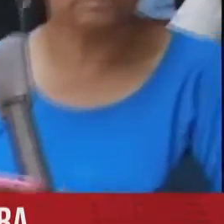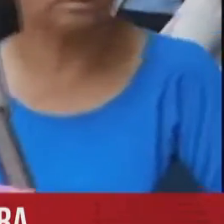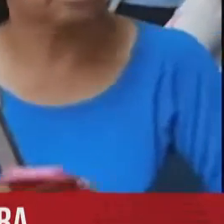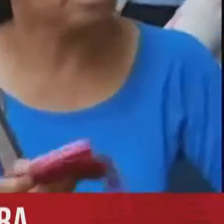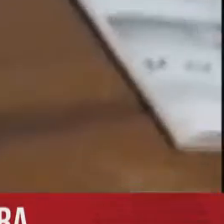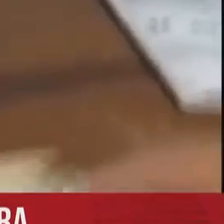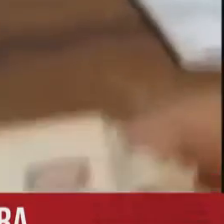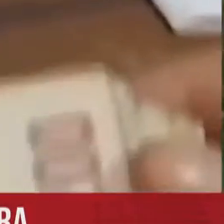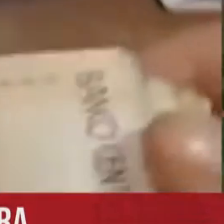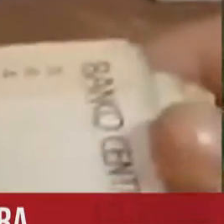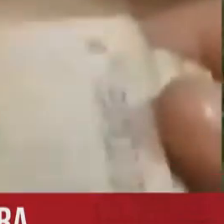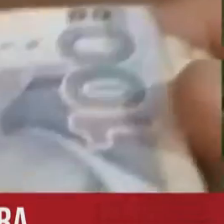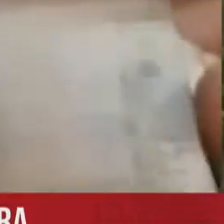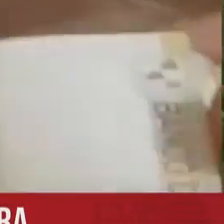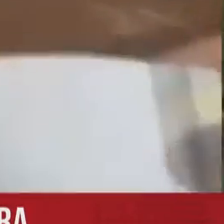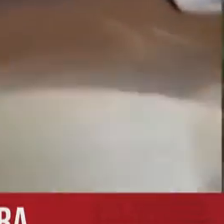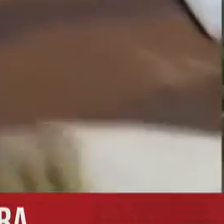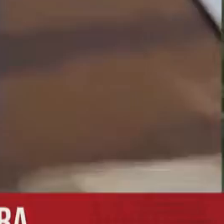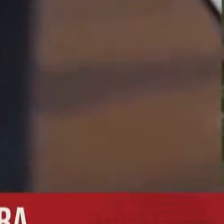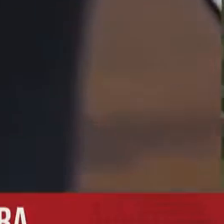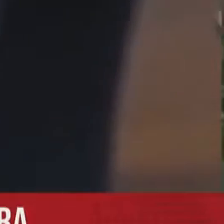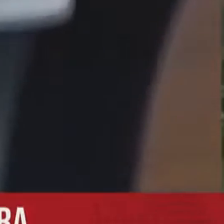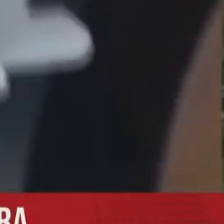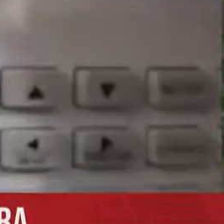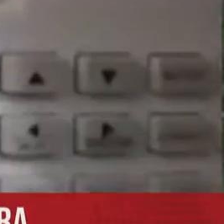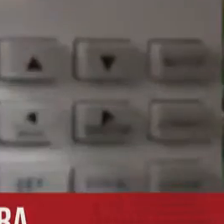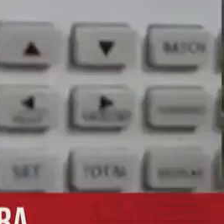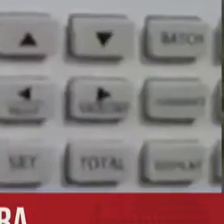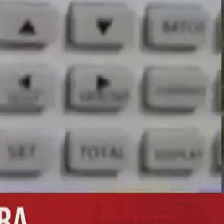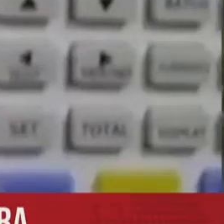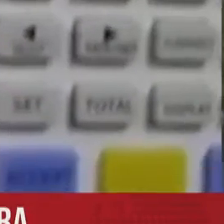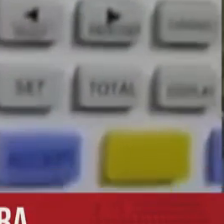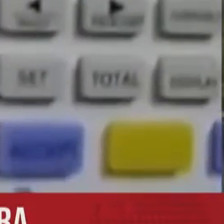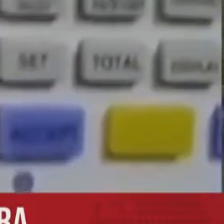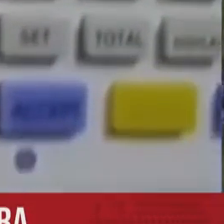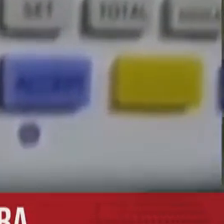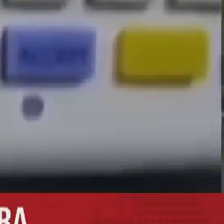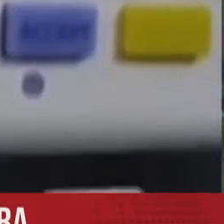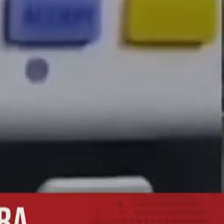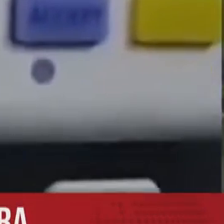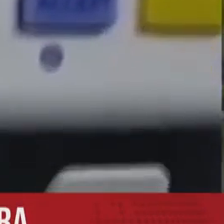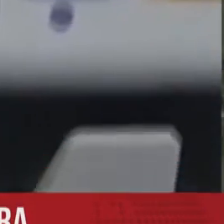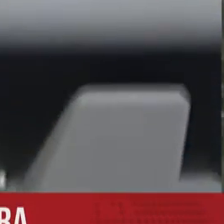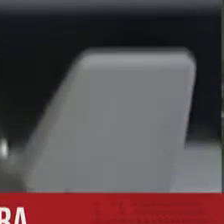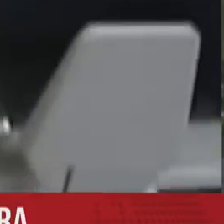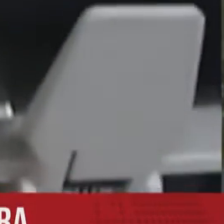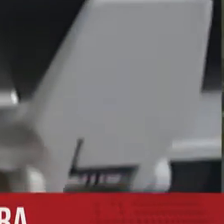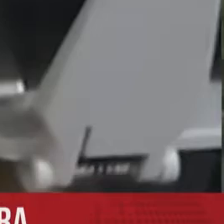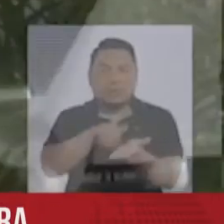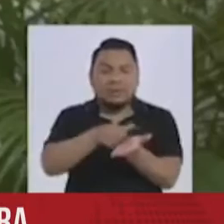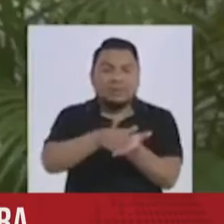eres beneficiario o no. Una vez que uno tiene, ya sabe que es, tiene acceso al bono, hay dos pantallas